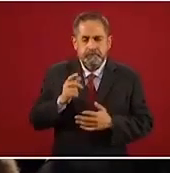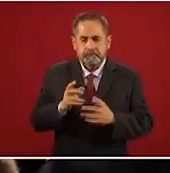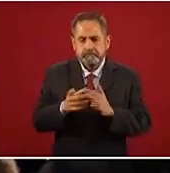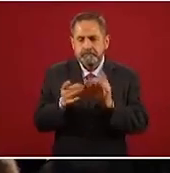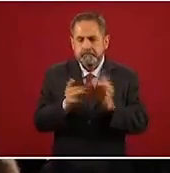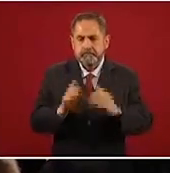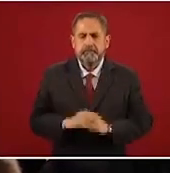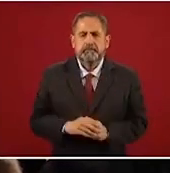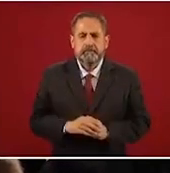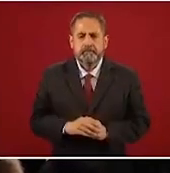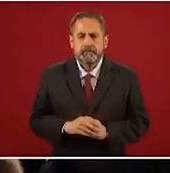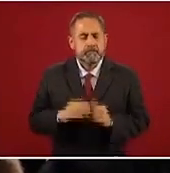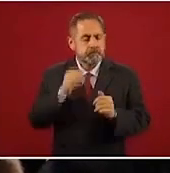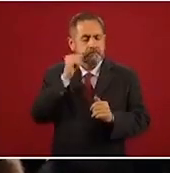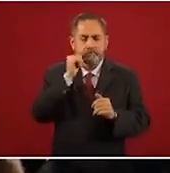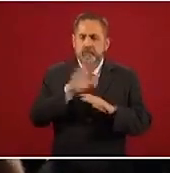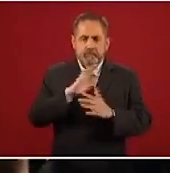se eliminó